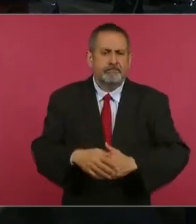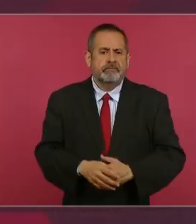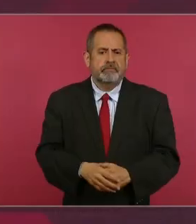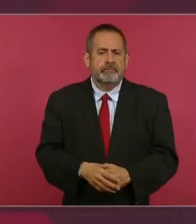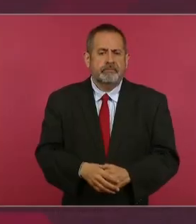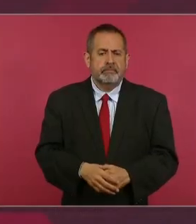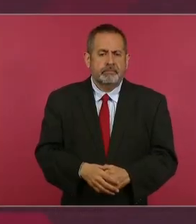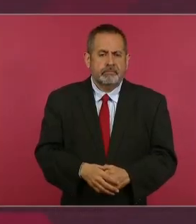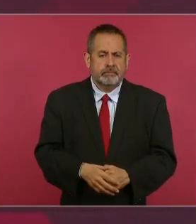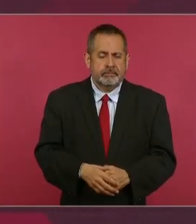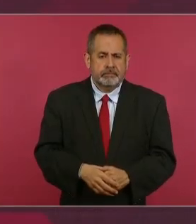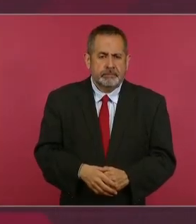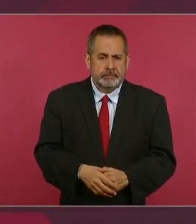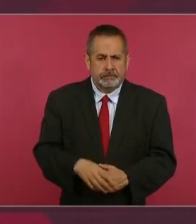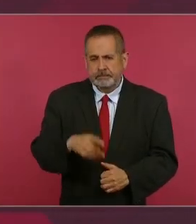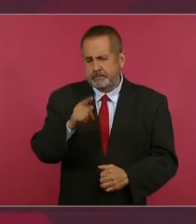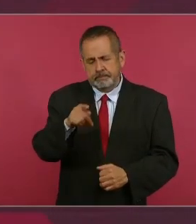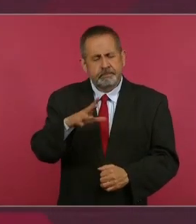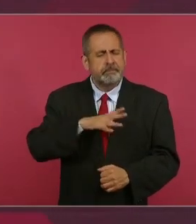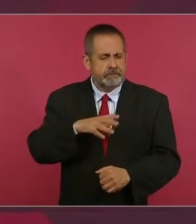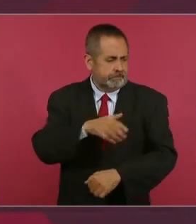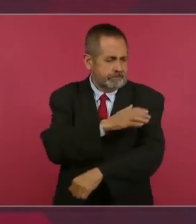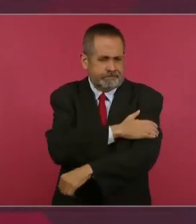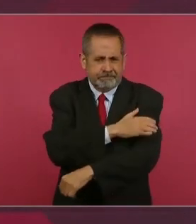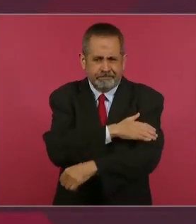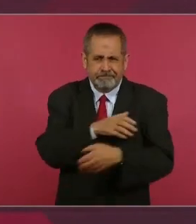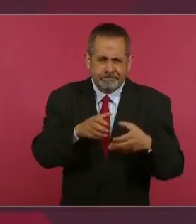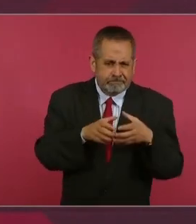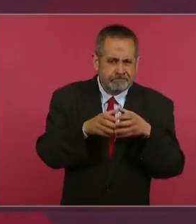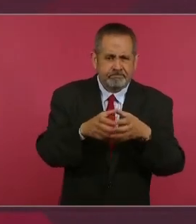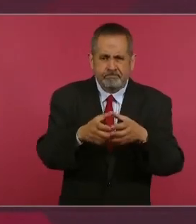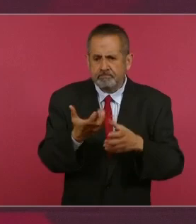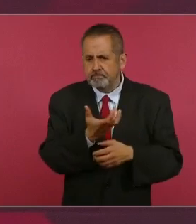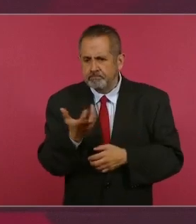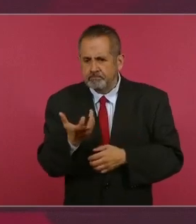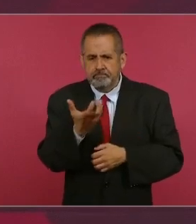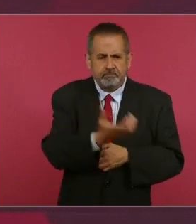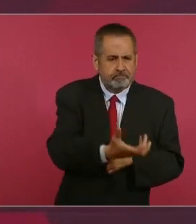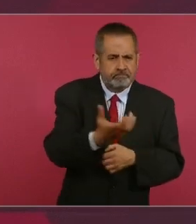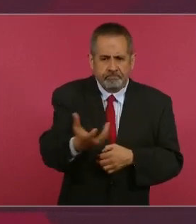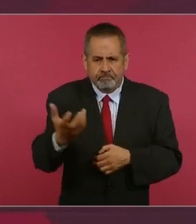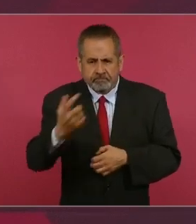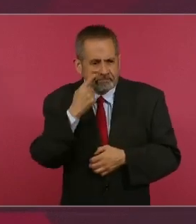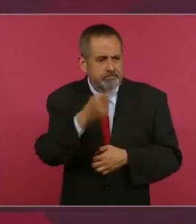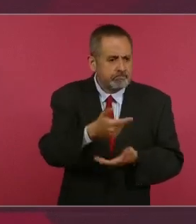Pues ahí están las brigadas en la calle,